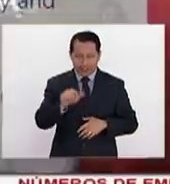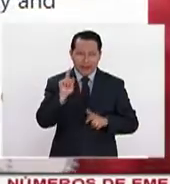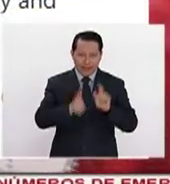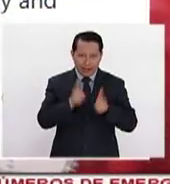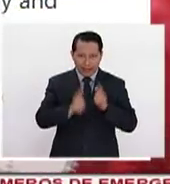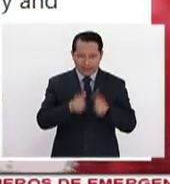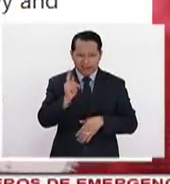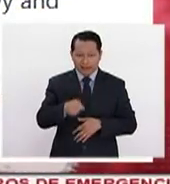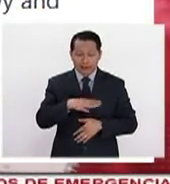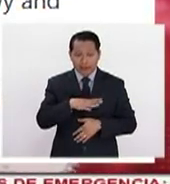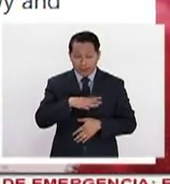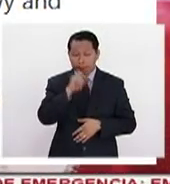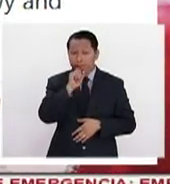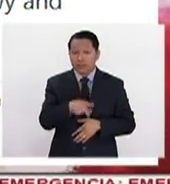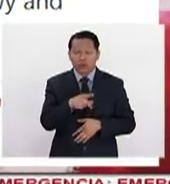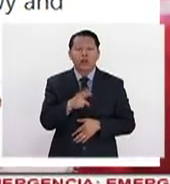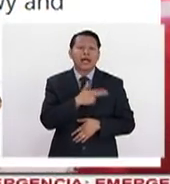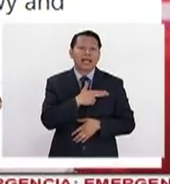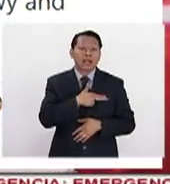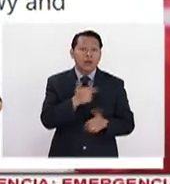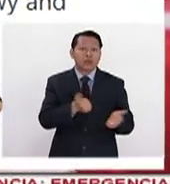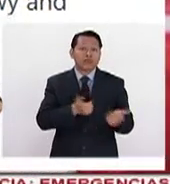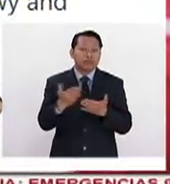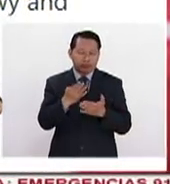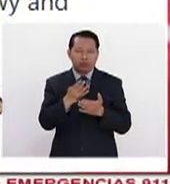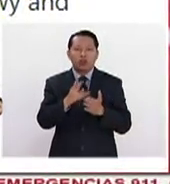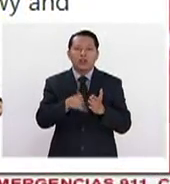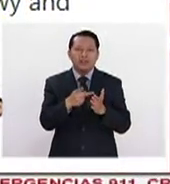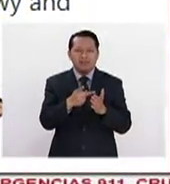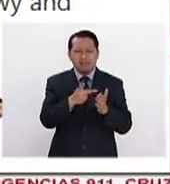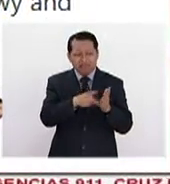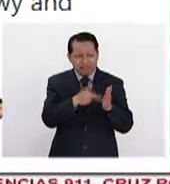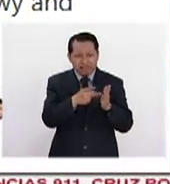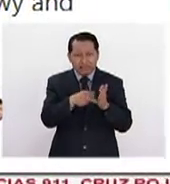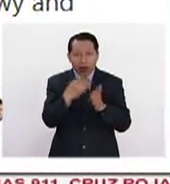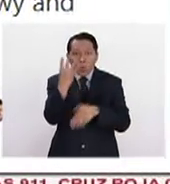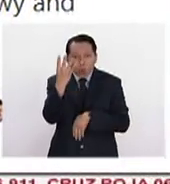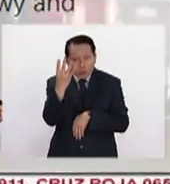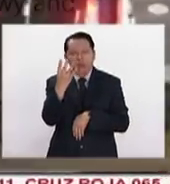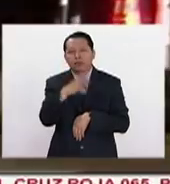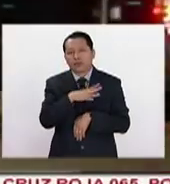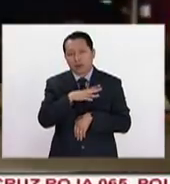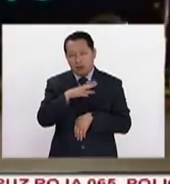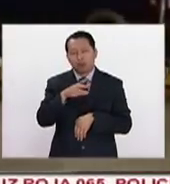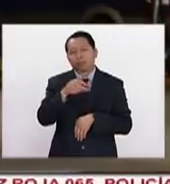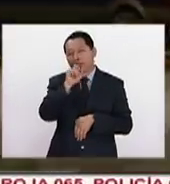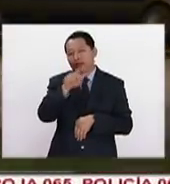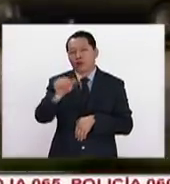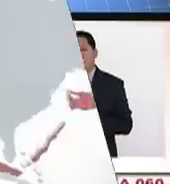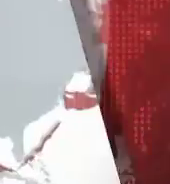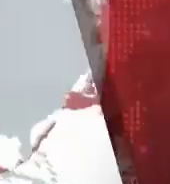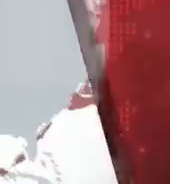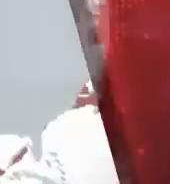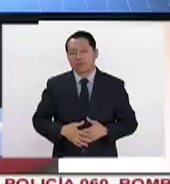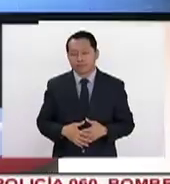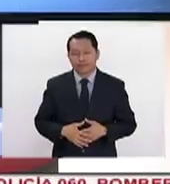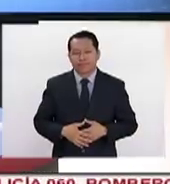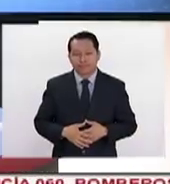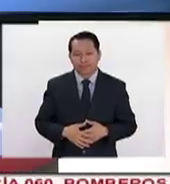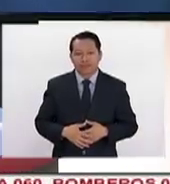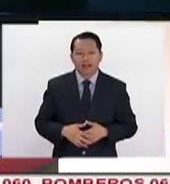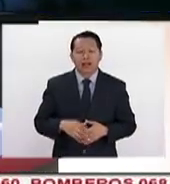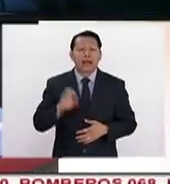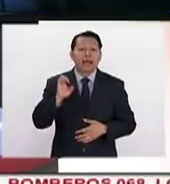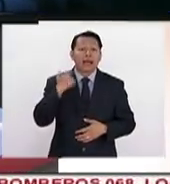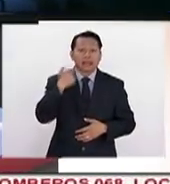emergencia al hospital. Es el cuarto paquete bomba que explota ahí en Austin. 10